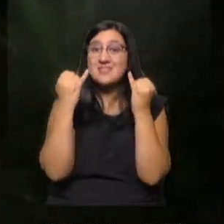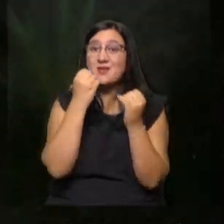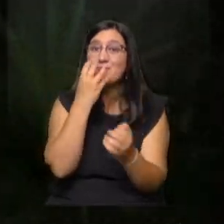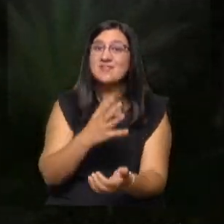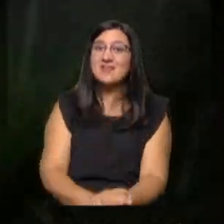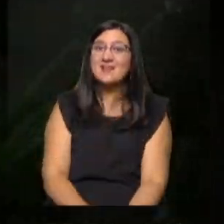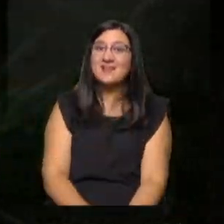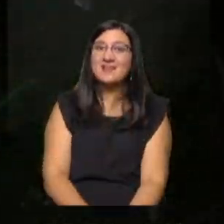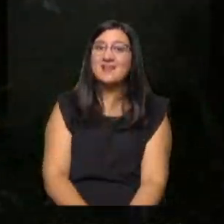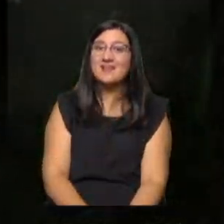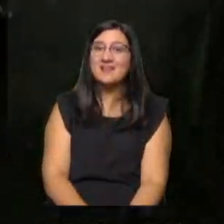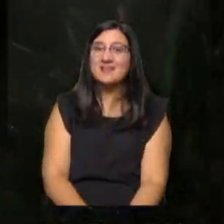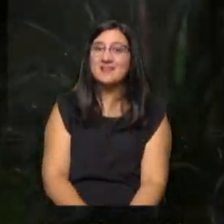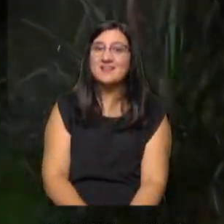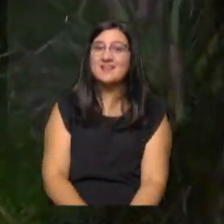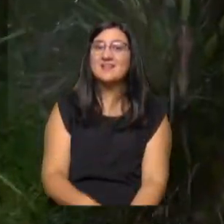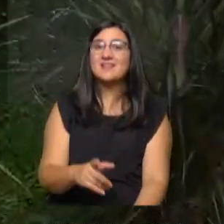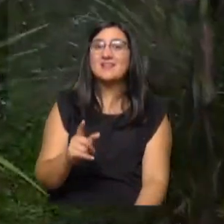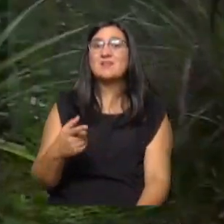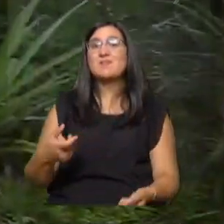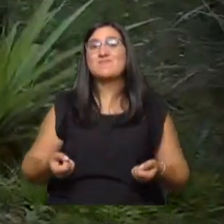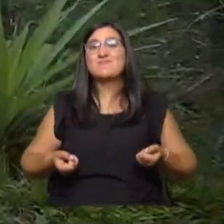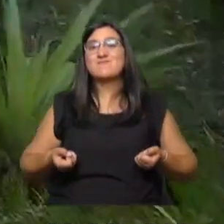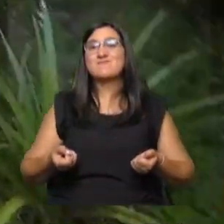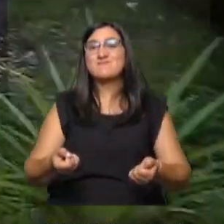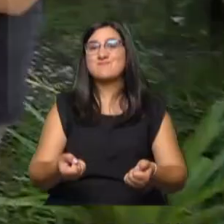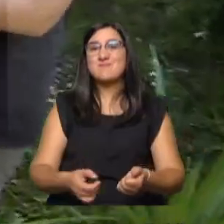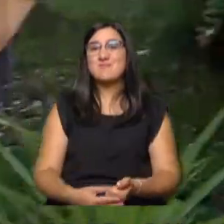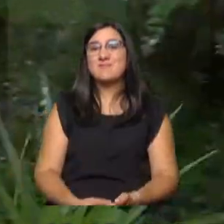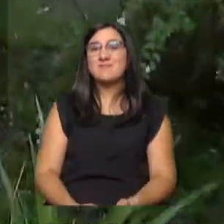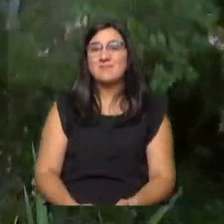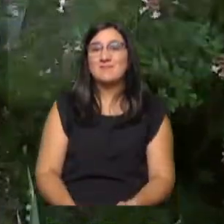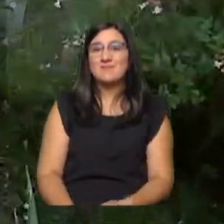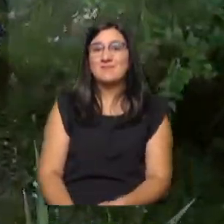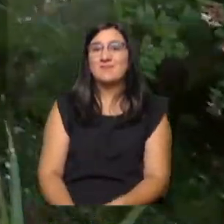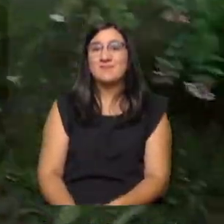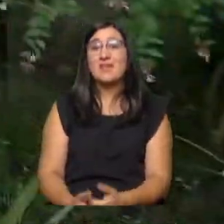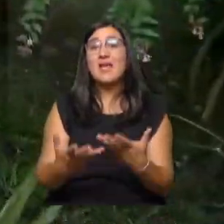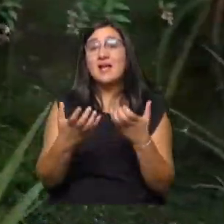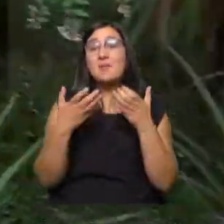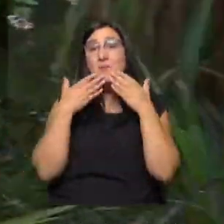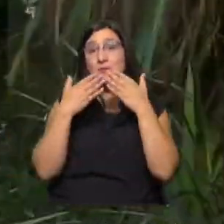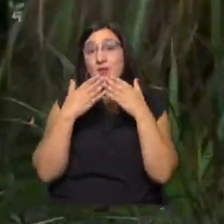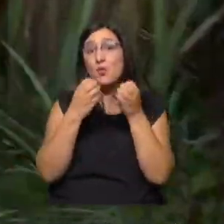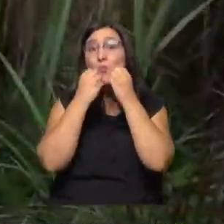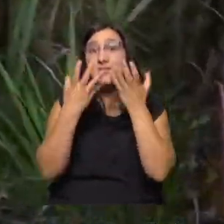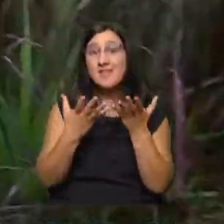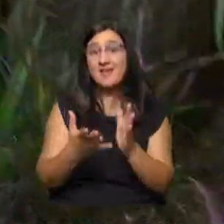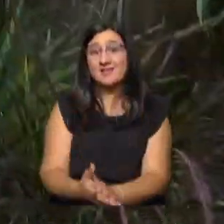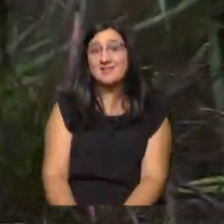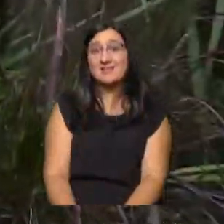va? Nada, acá, en este carruaje hermoso que tenemos aquí en el Jardín Botánico, le queremos preguntar cómo le va, qué